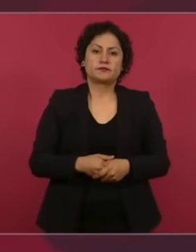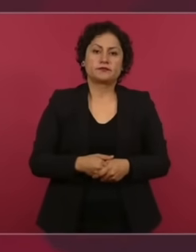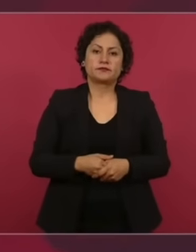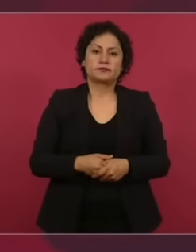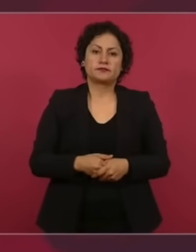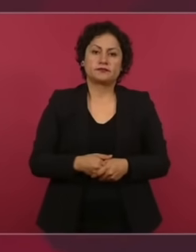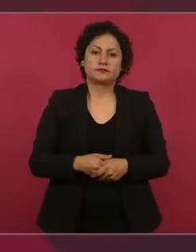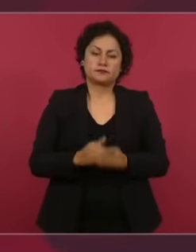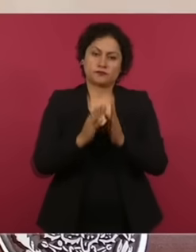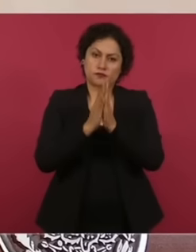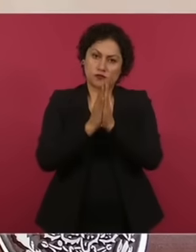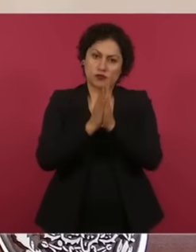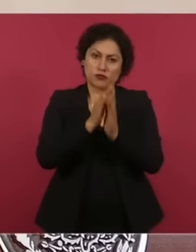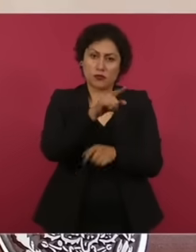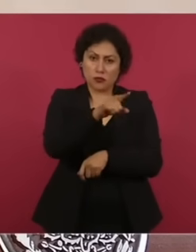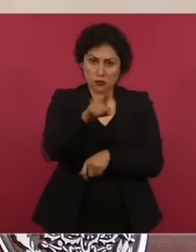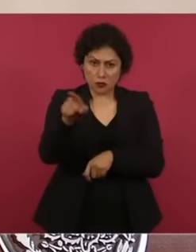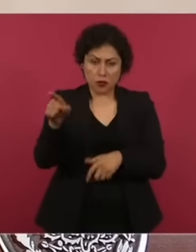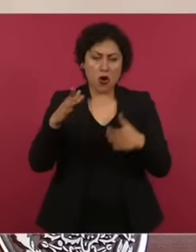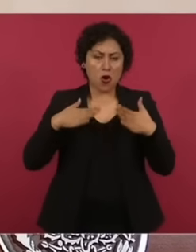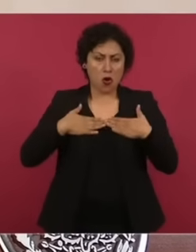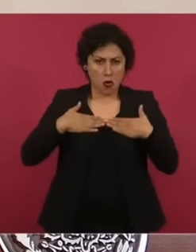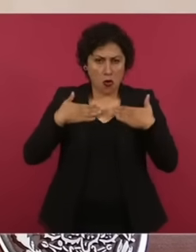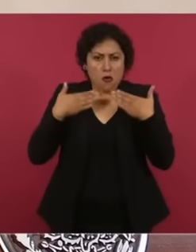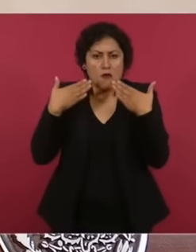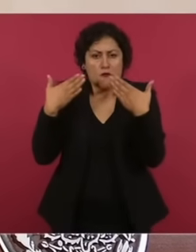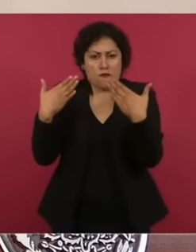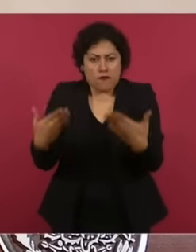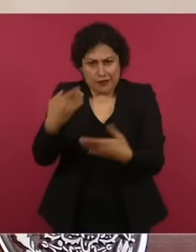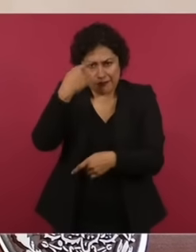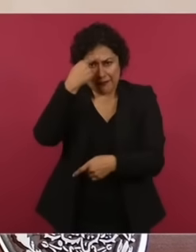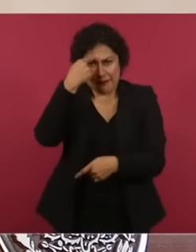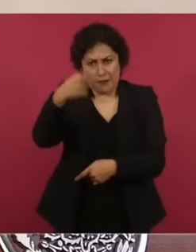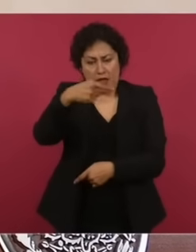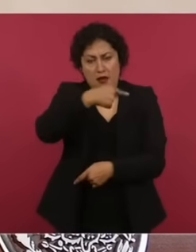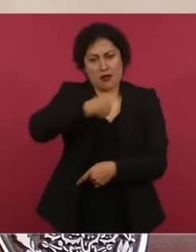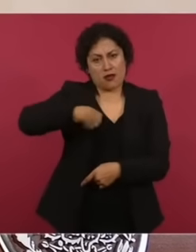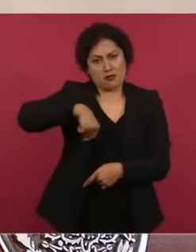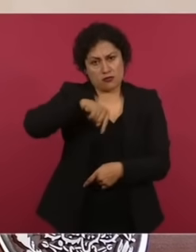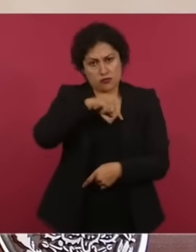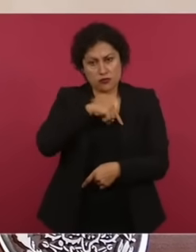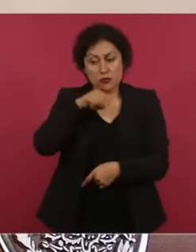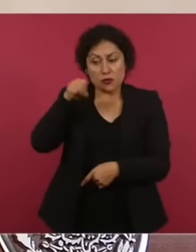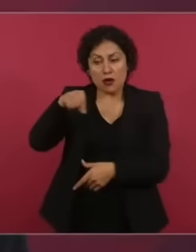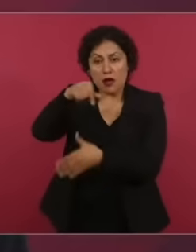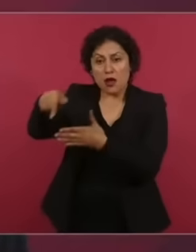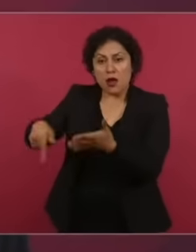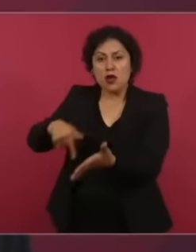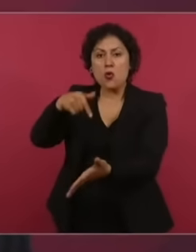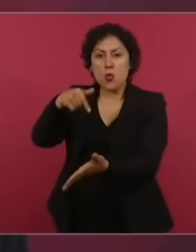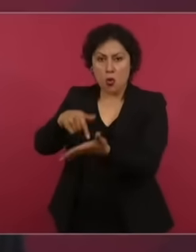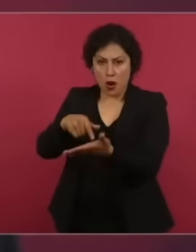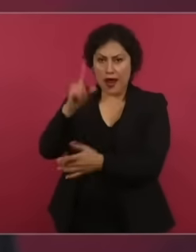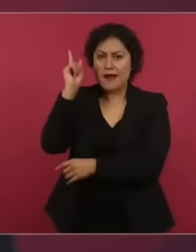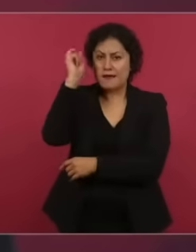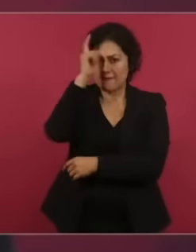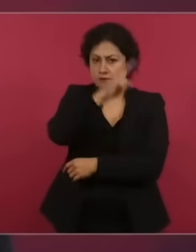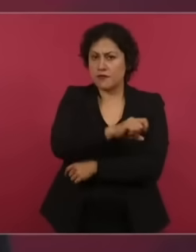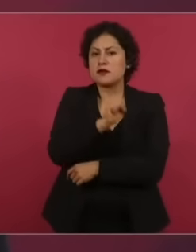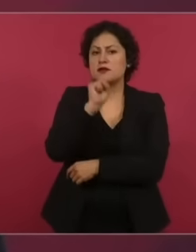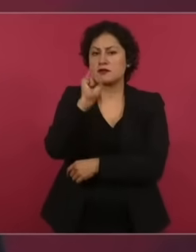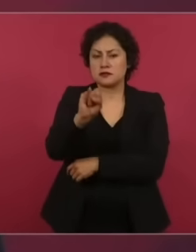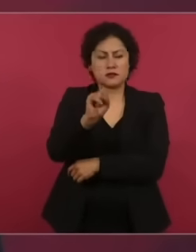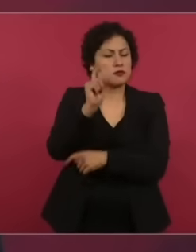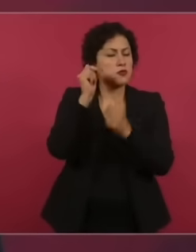nos tengan confianza. Se está trabajando en toda esa zona con muchos programas